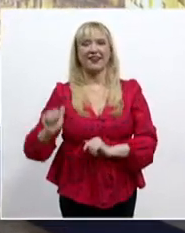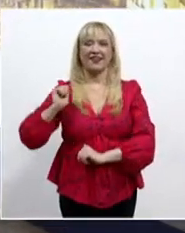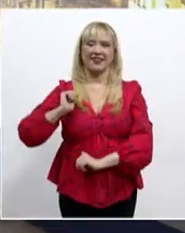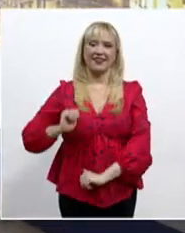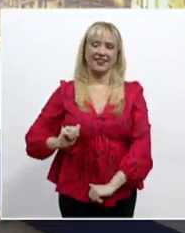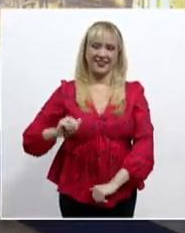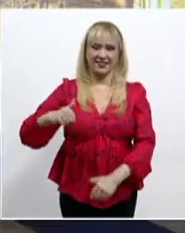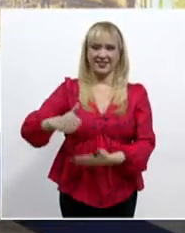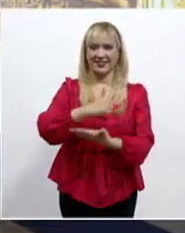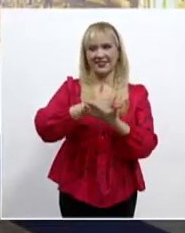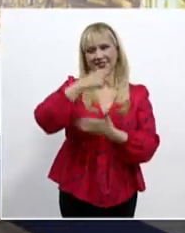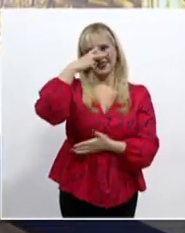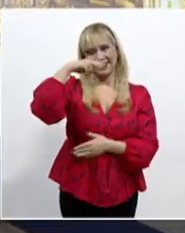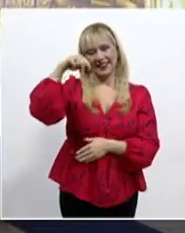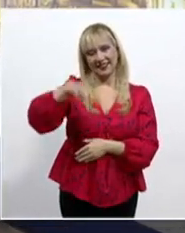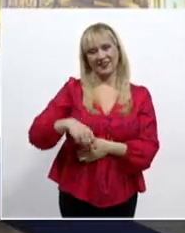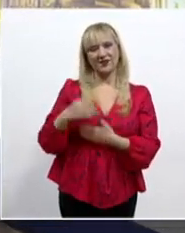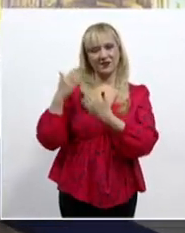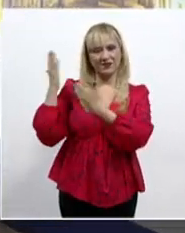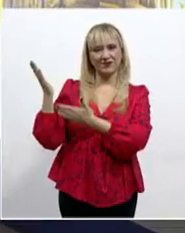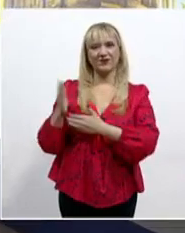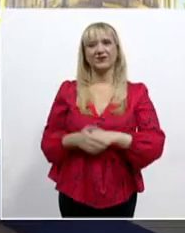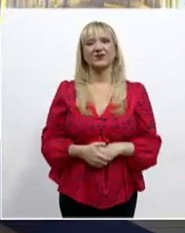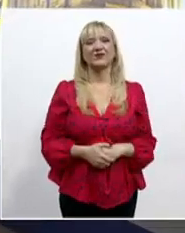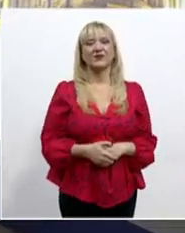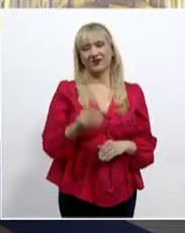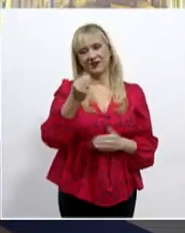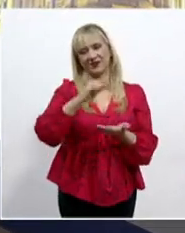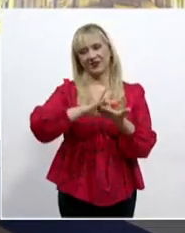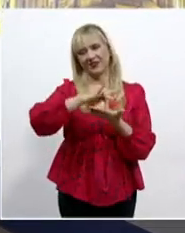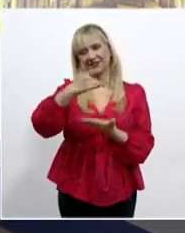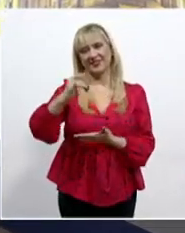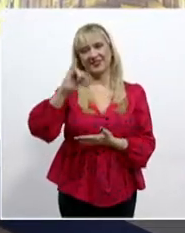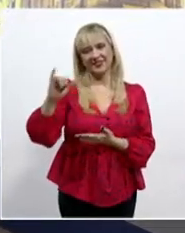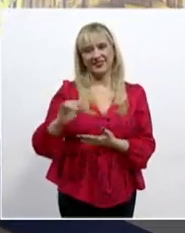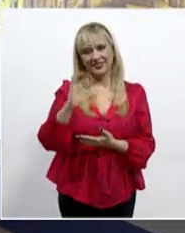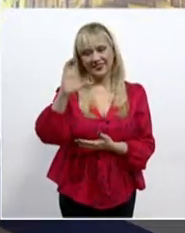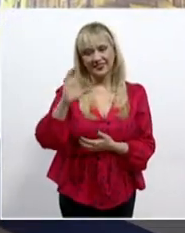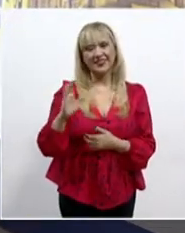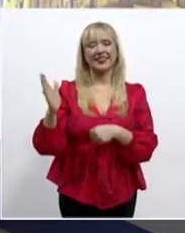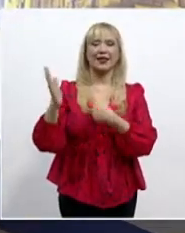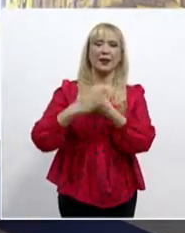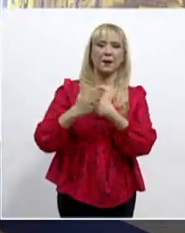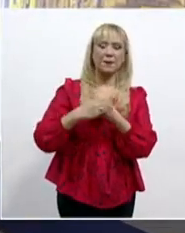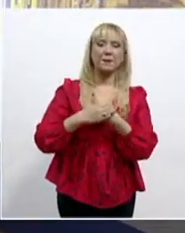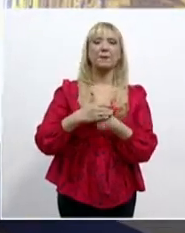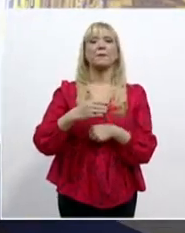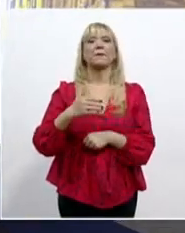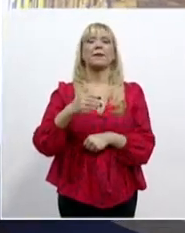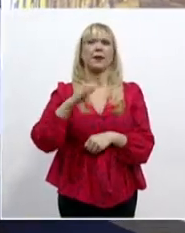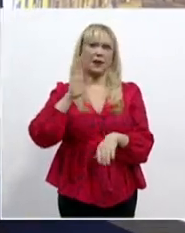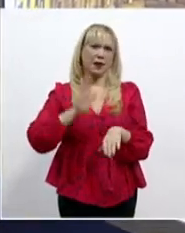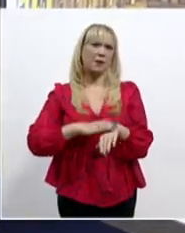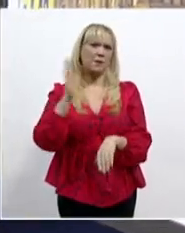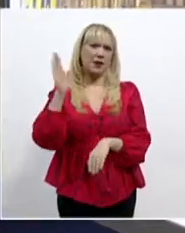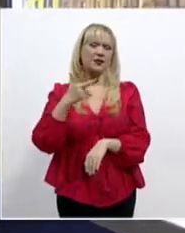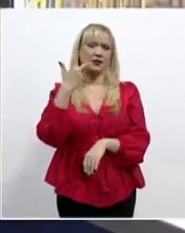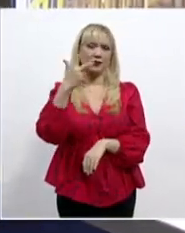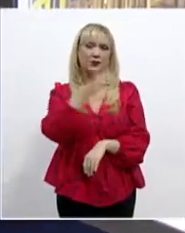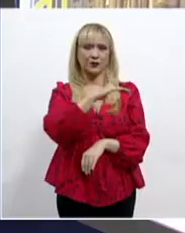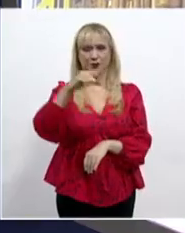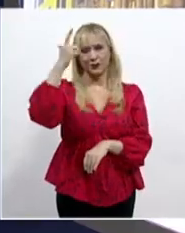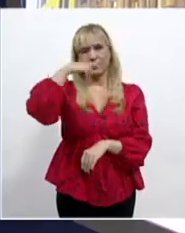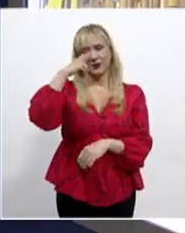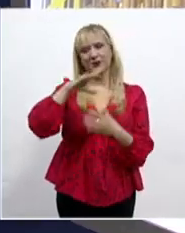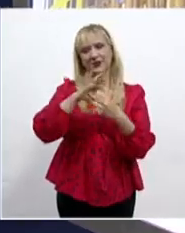la Ciudad de México. Es la información que tenemos. Muchas gracias, Juan Carlos, por tu reporte y, como siempre, los detalles en nuestro